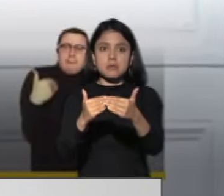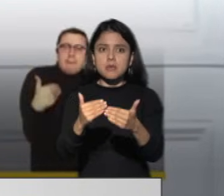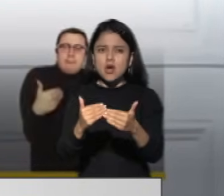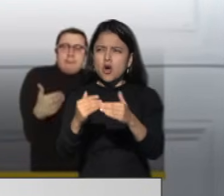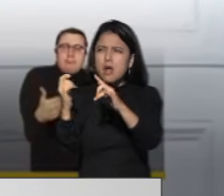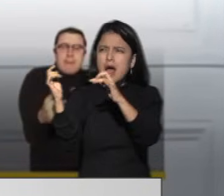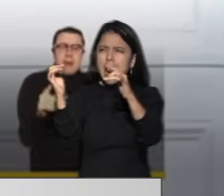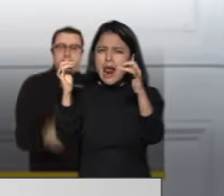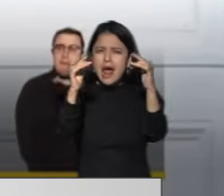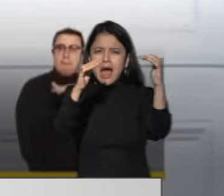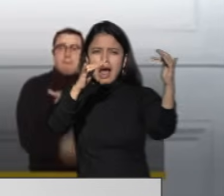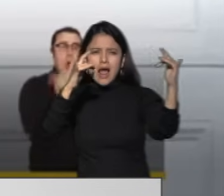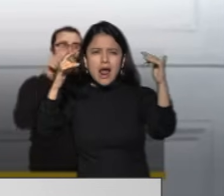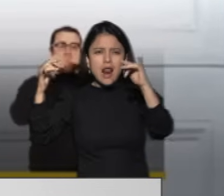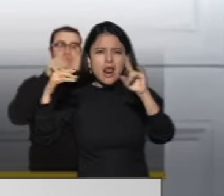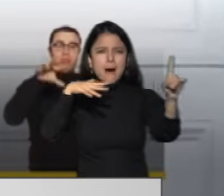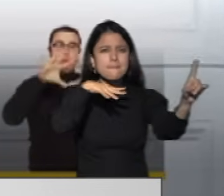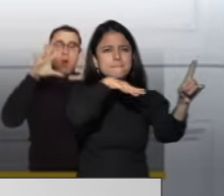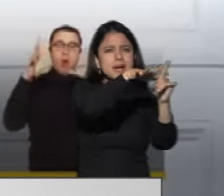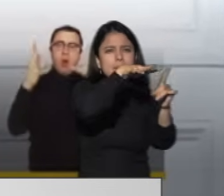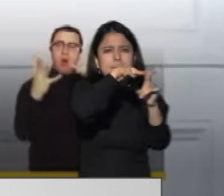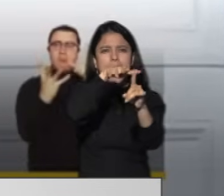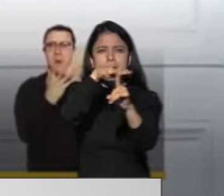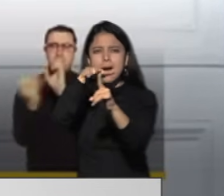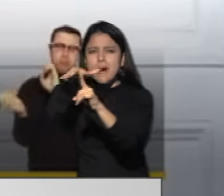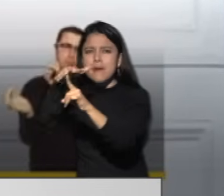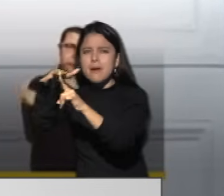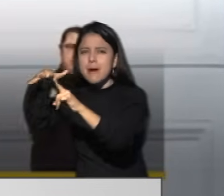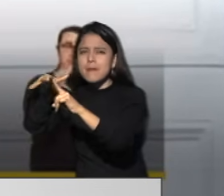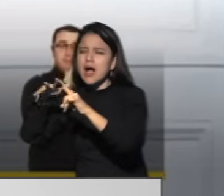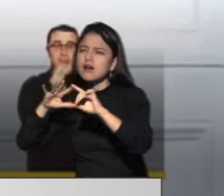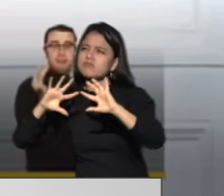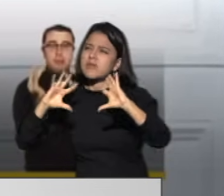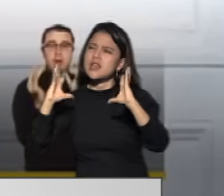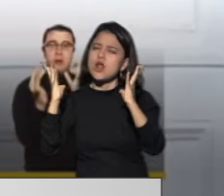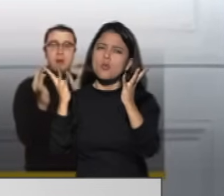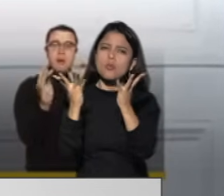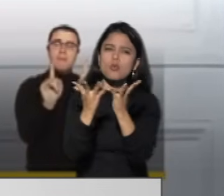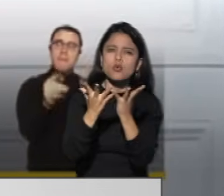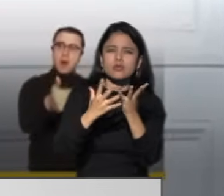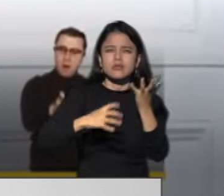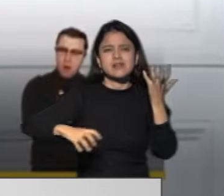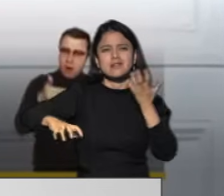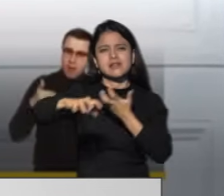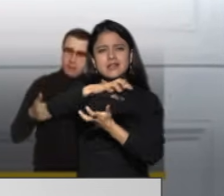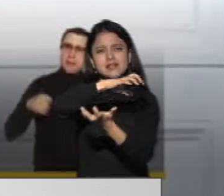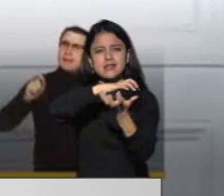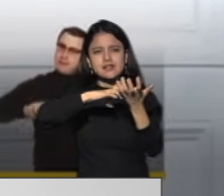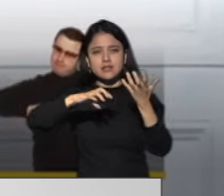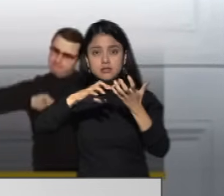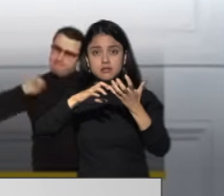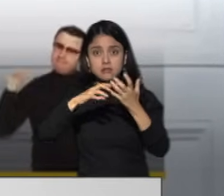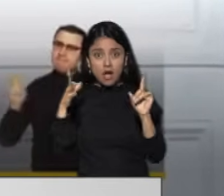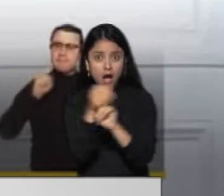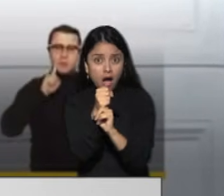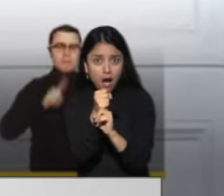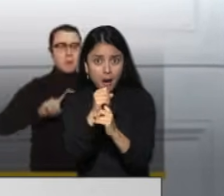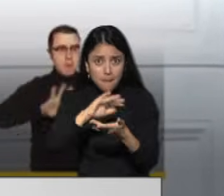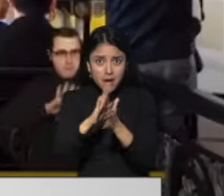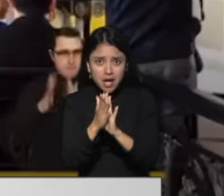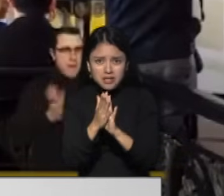conflagración mundial, sí. No se dan pasos hacia la paz de manera